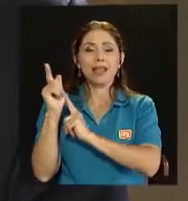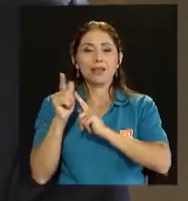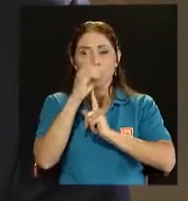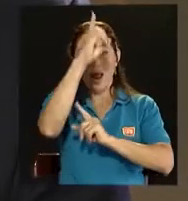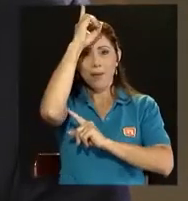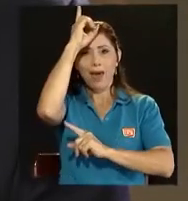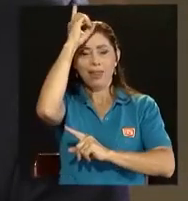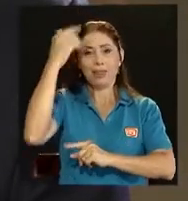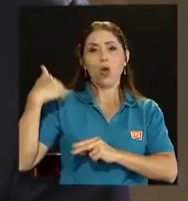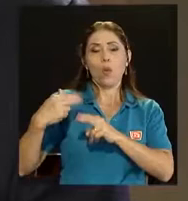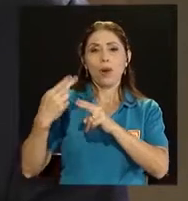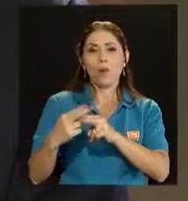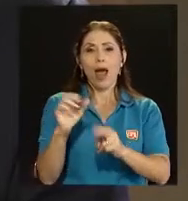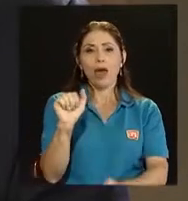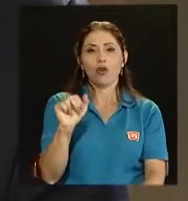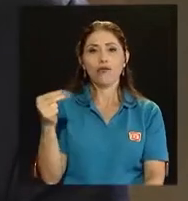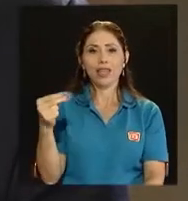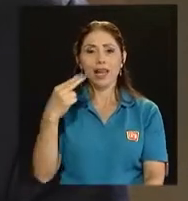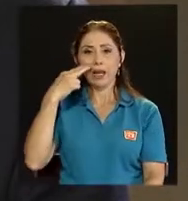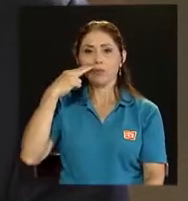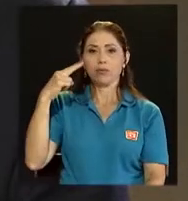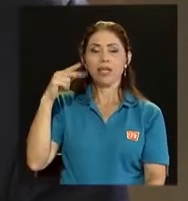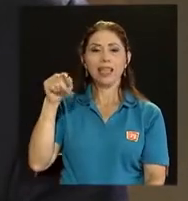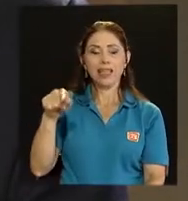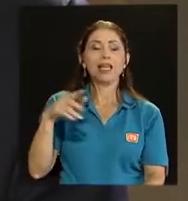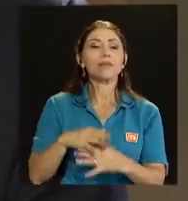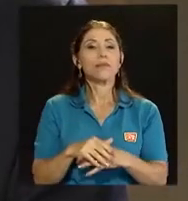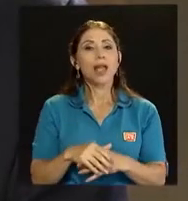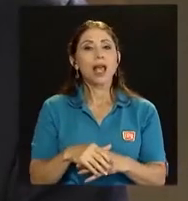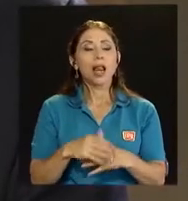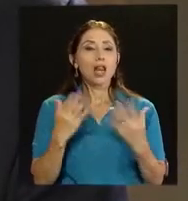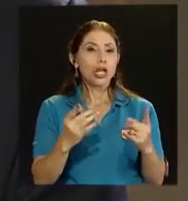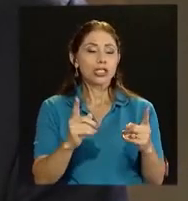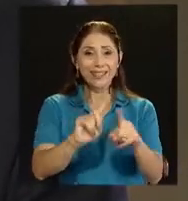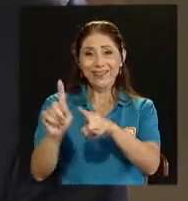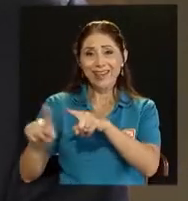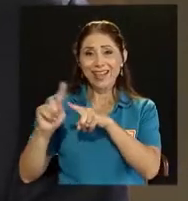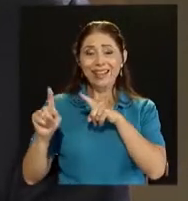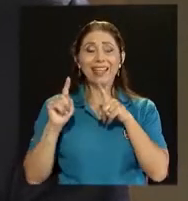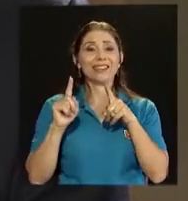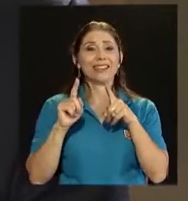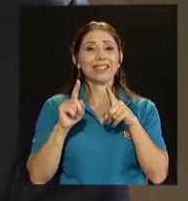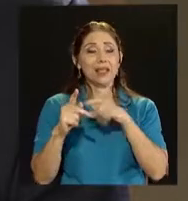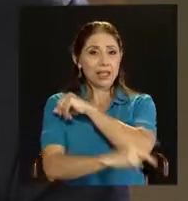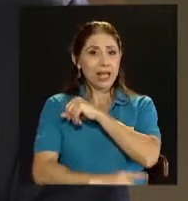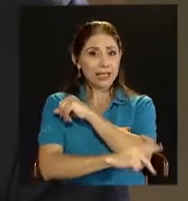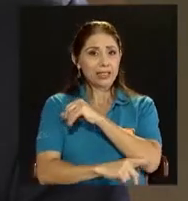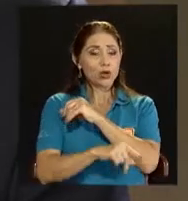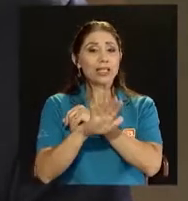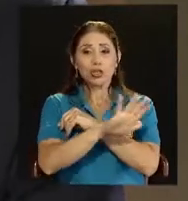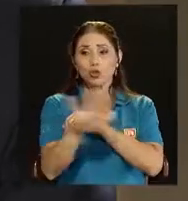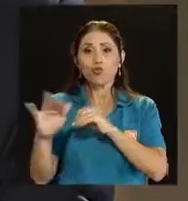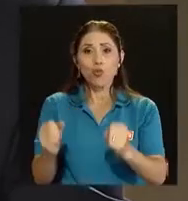Hitler. Las Naciones Unidas, los poderes del mundo se unieron para